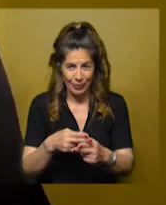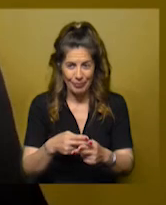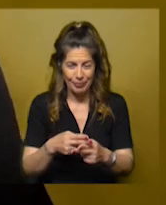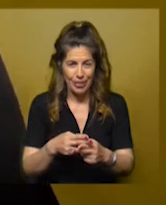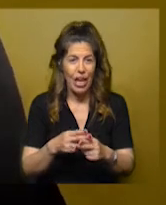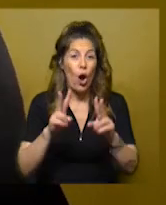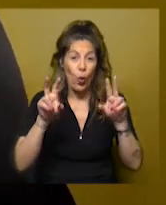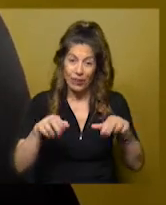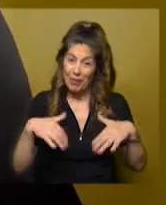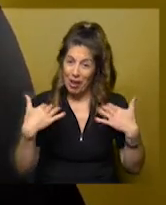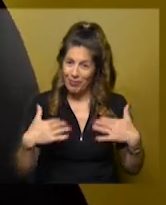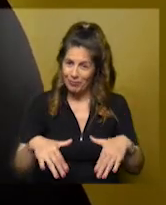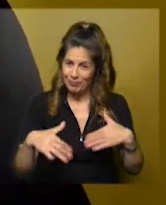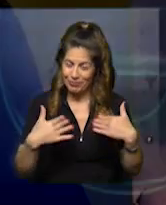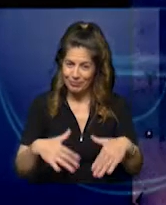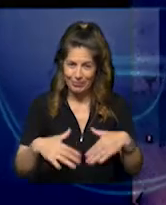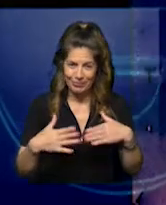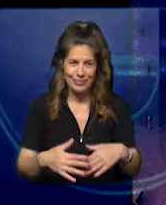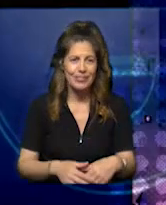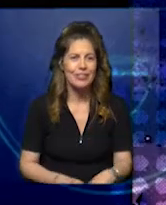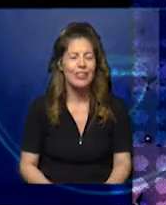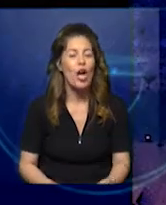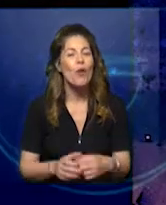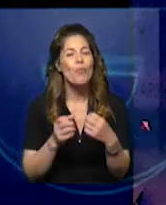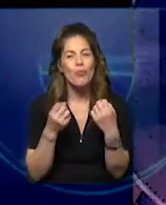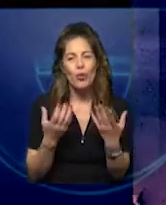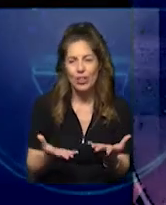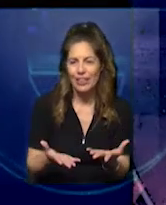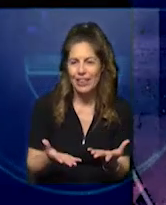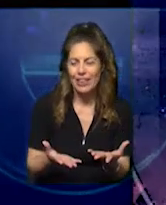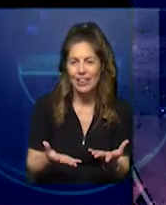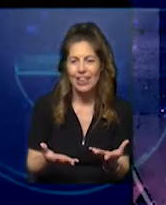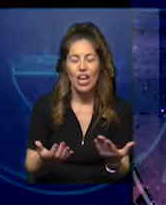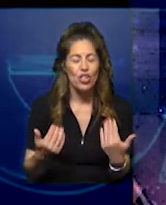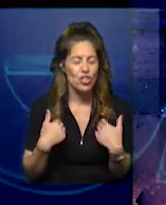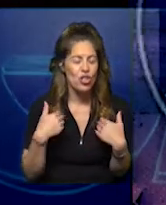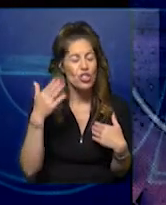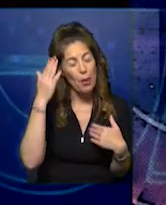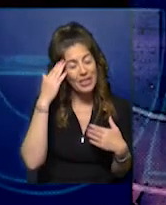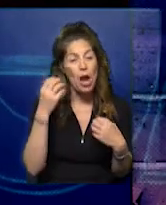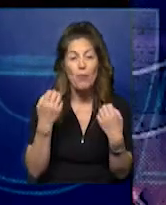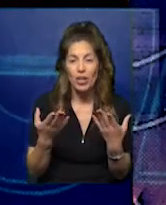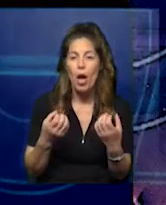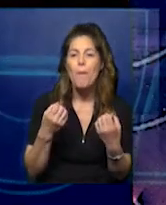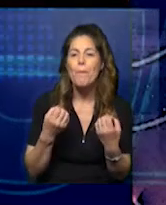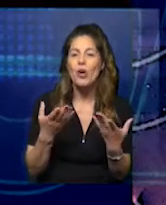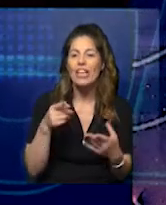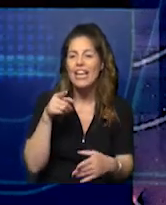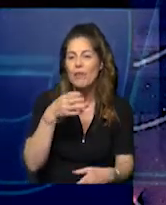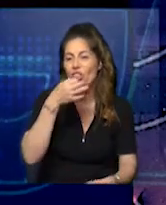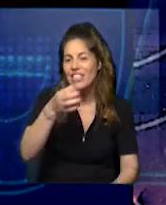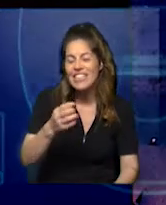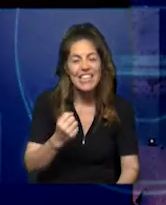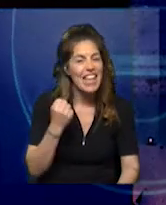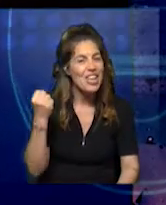que se las trae Por qué Por qué este o sea yo sabría por qué Pero por qué decís vos que es tan